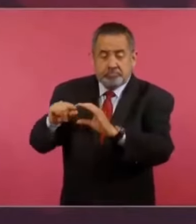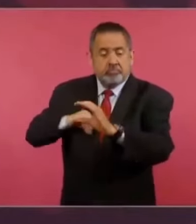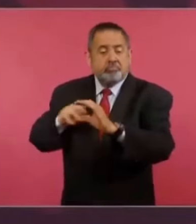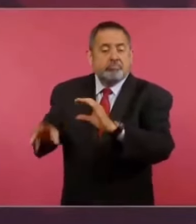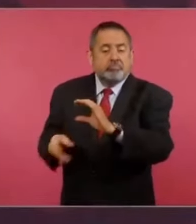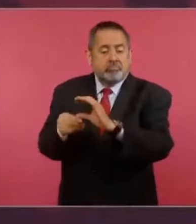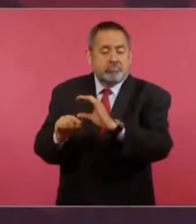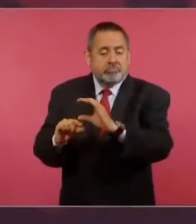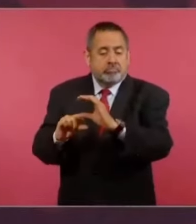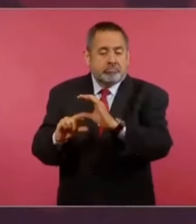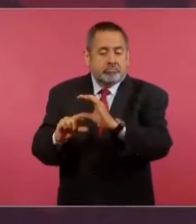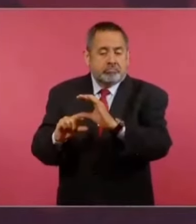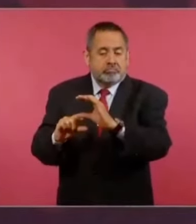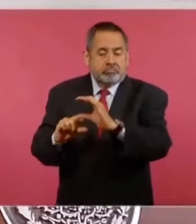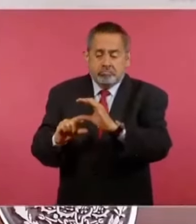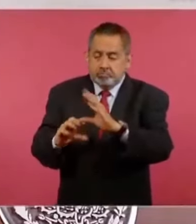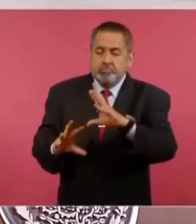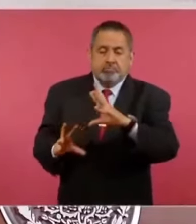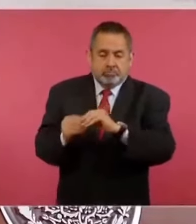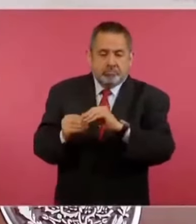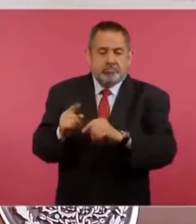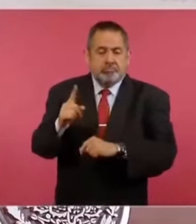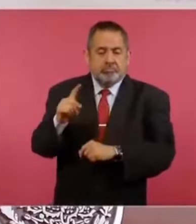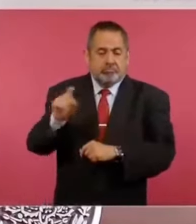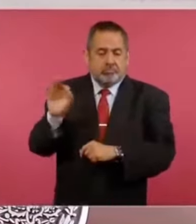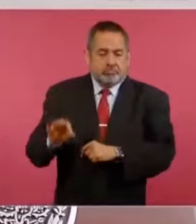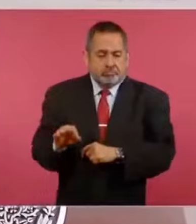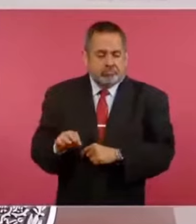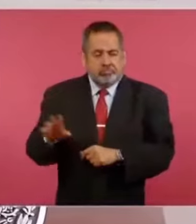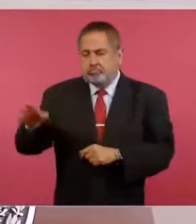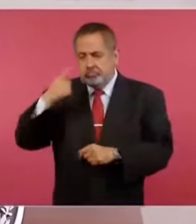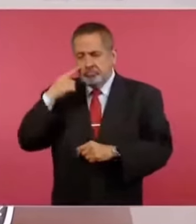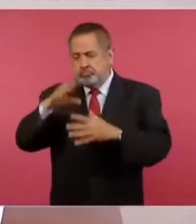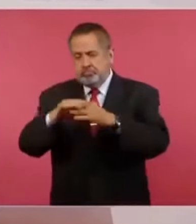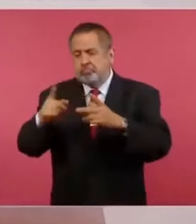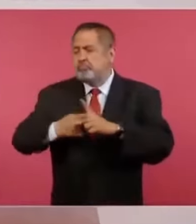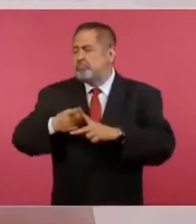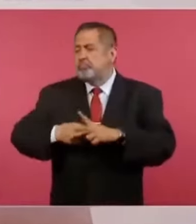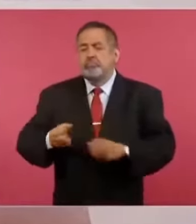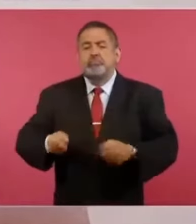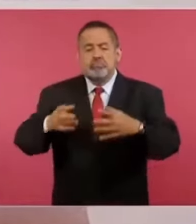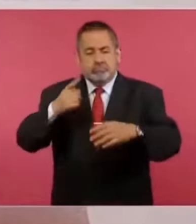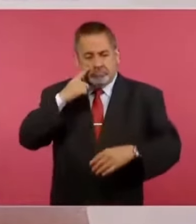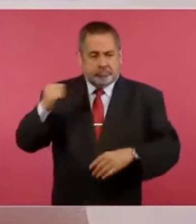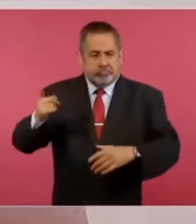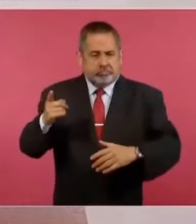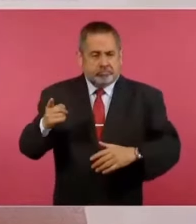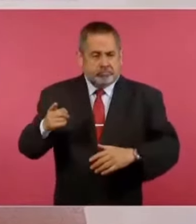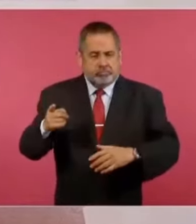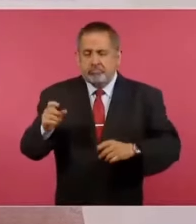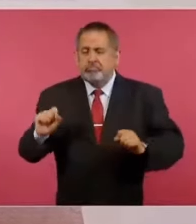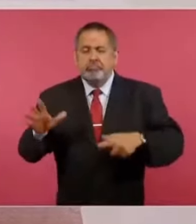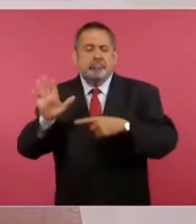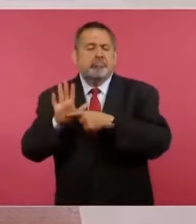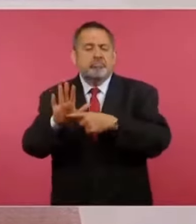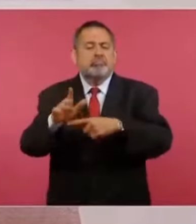porque no sé si tienes ahí la proyección que presentó